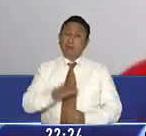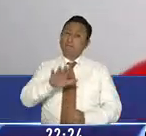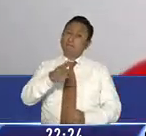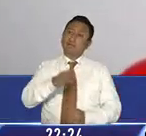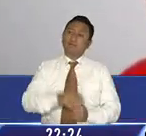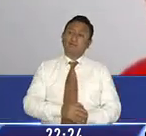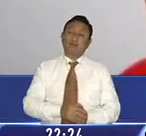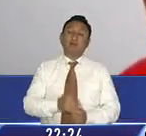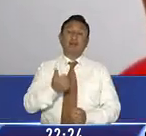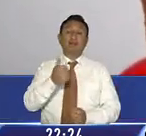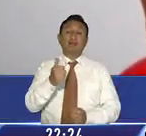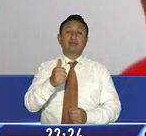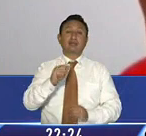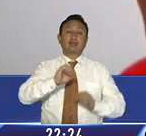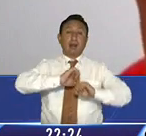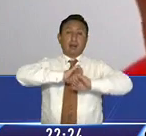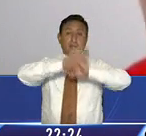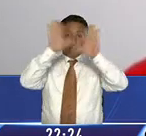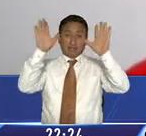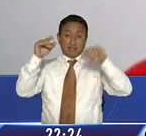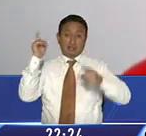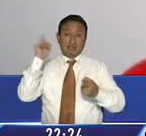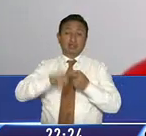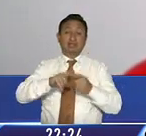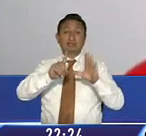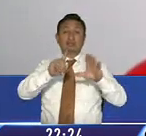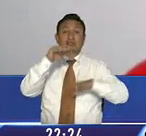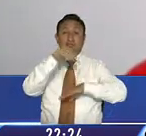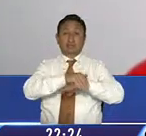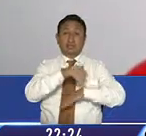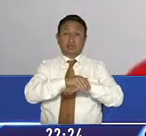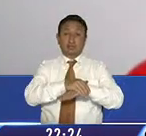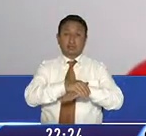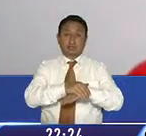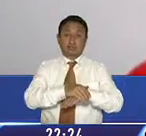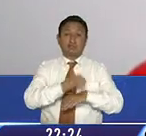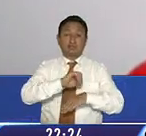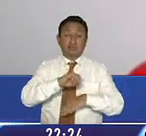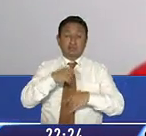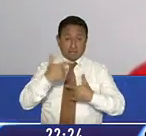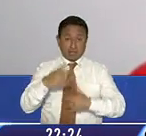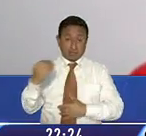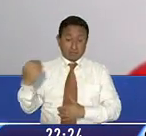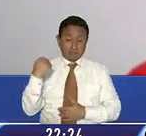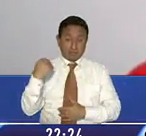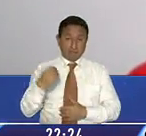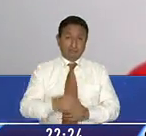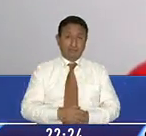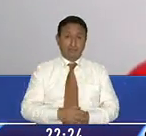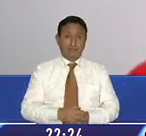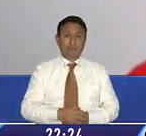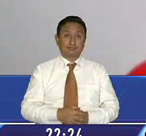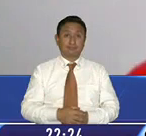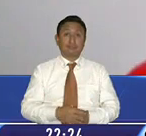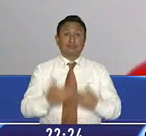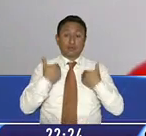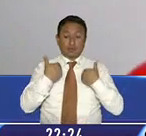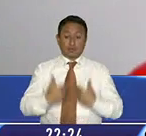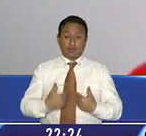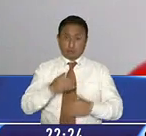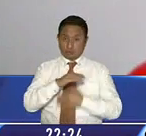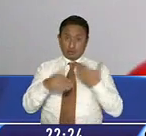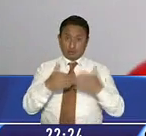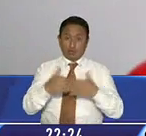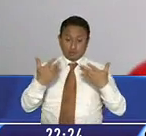Aproximadamente desde las 10 de la mañana se trabajó hasta las 6 de la tarde y sí, justamente nos acaban de manifestar que fueron encontrados el resto